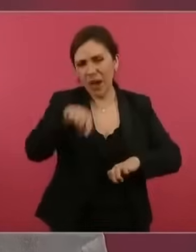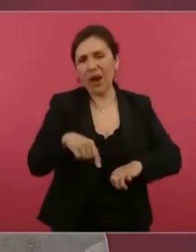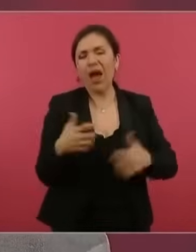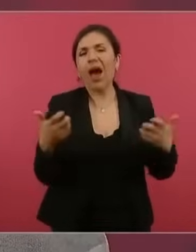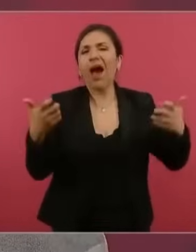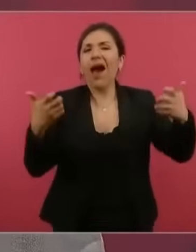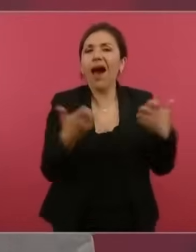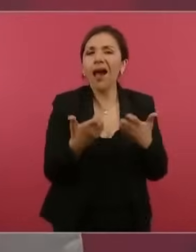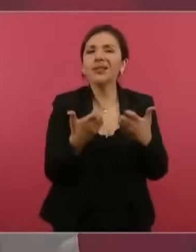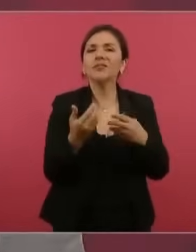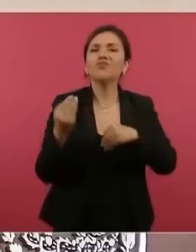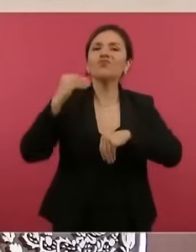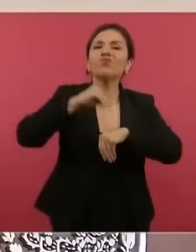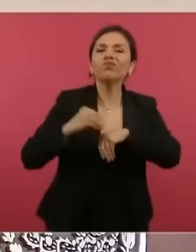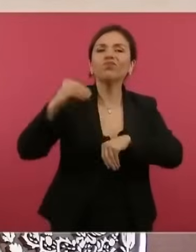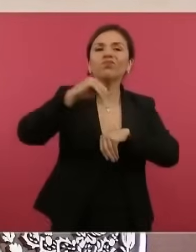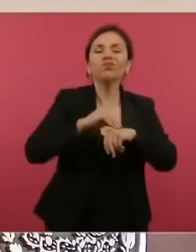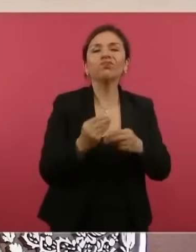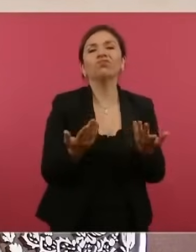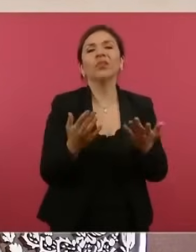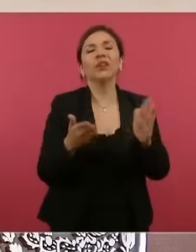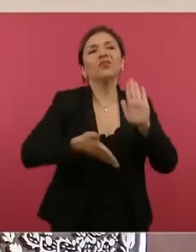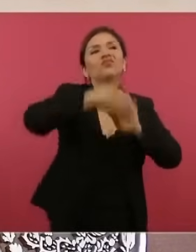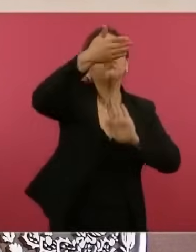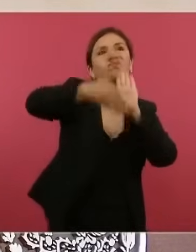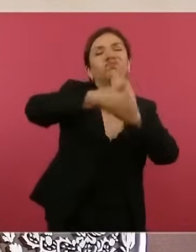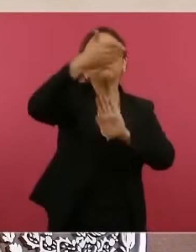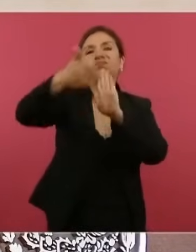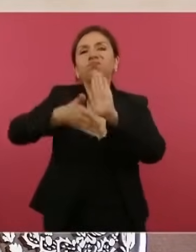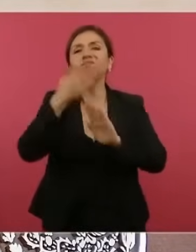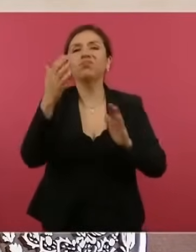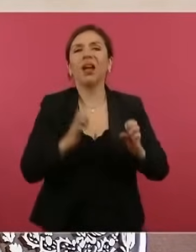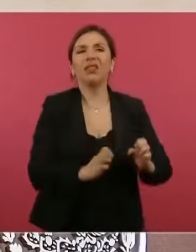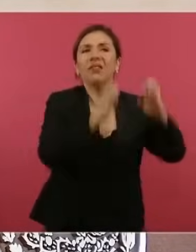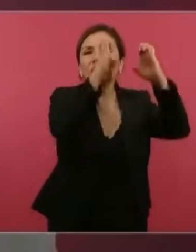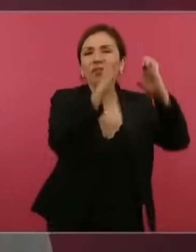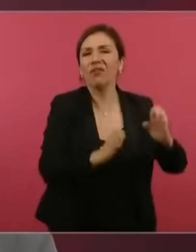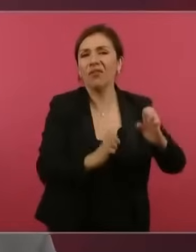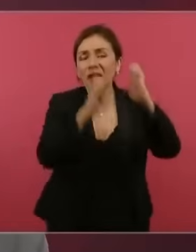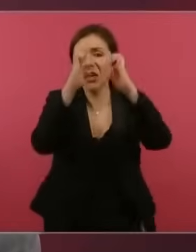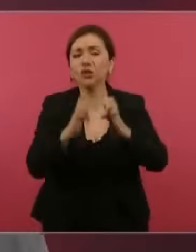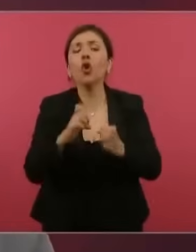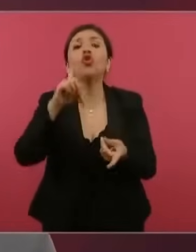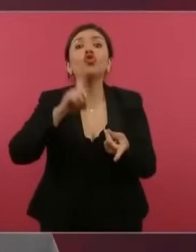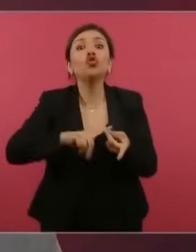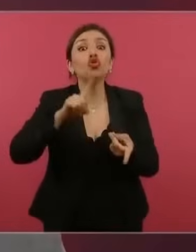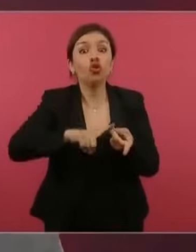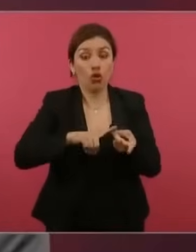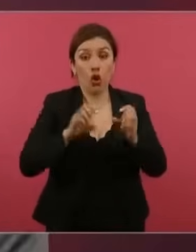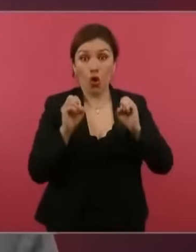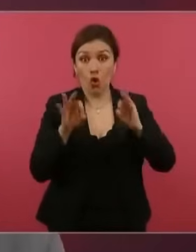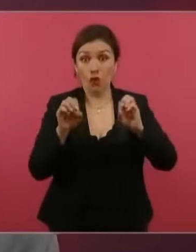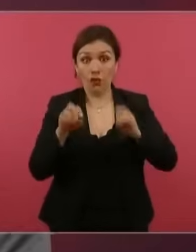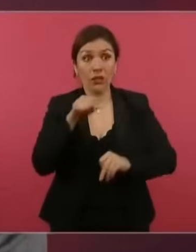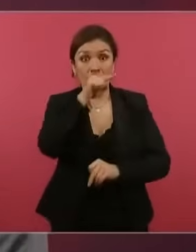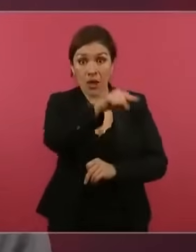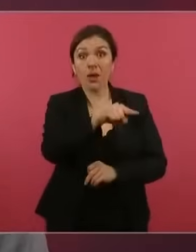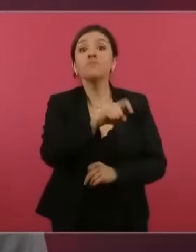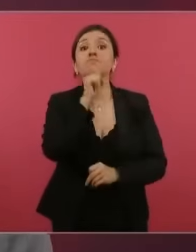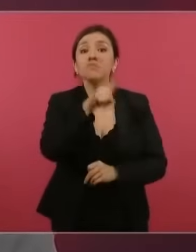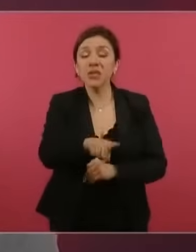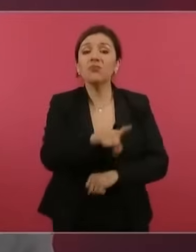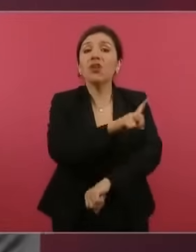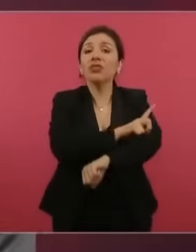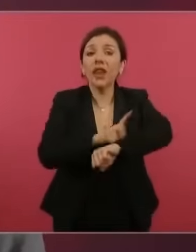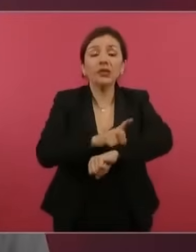desarrolladoras inmobiliarias que tienen su domicilio fiscal en la delegación Miguel